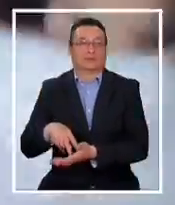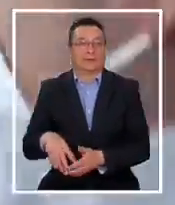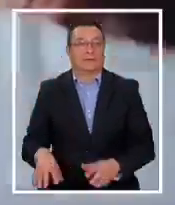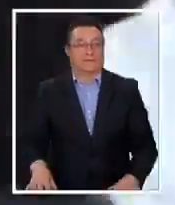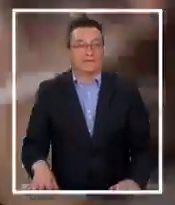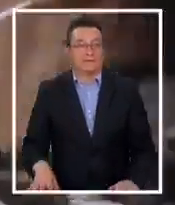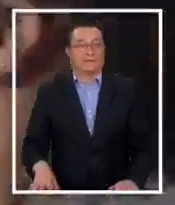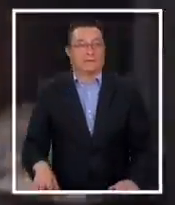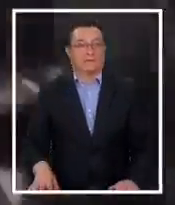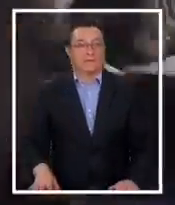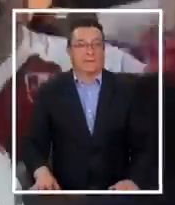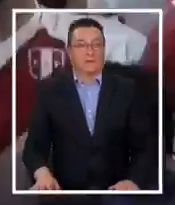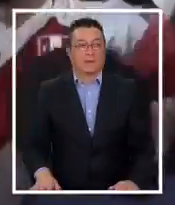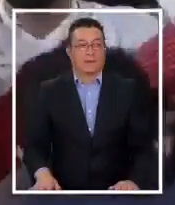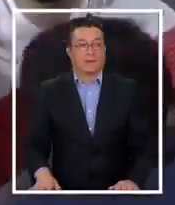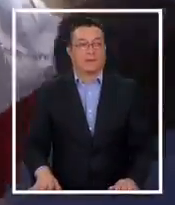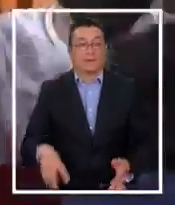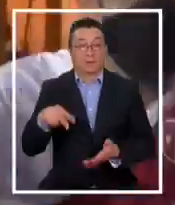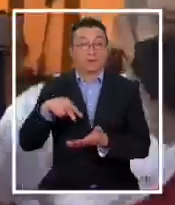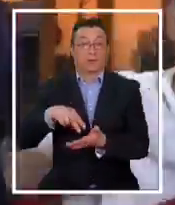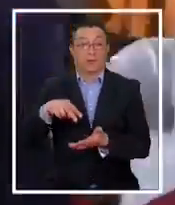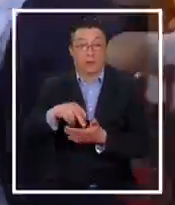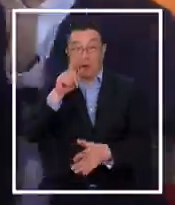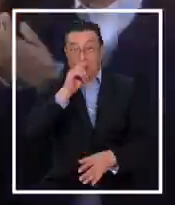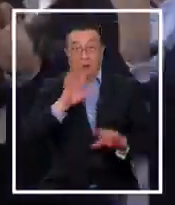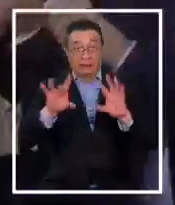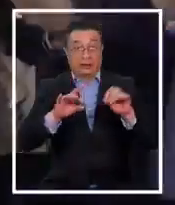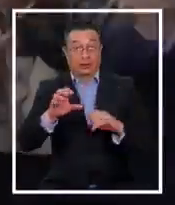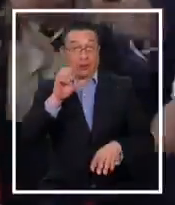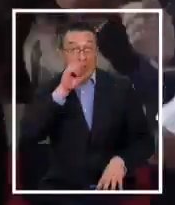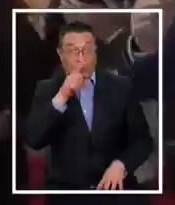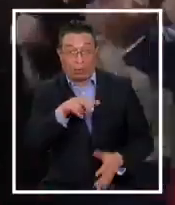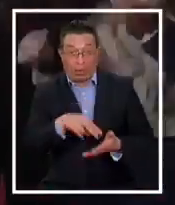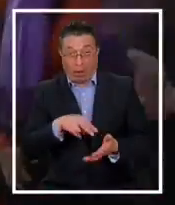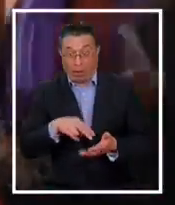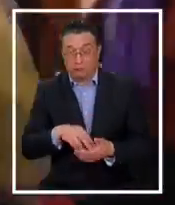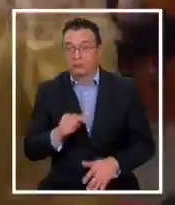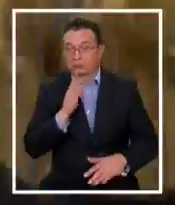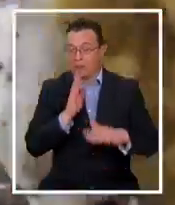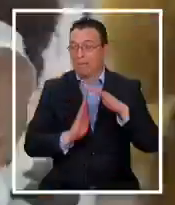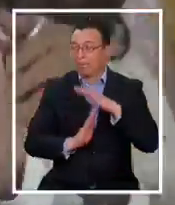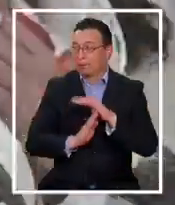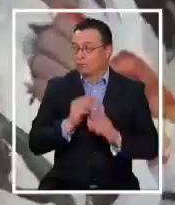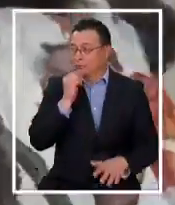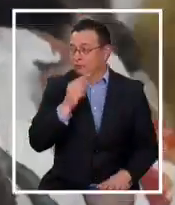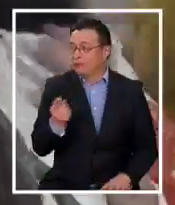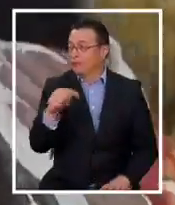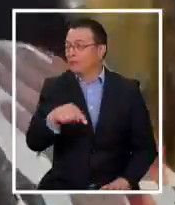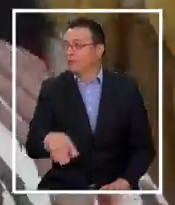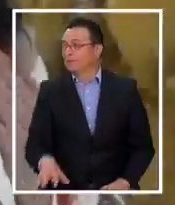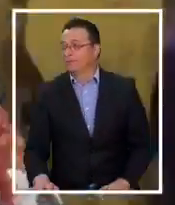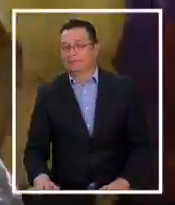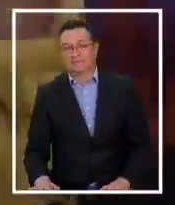con celebración de un partido la selección peruana con estas imágenes vamos a la pausa que las noticias